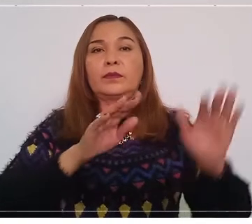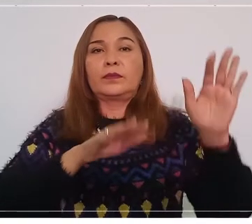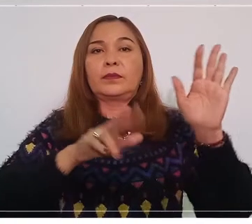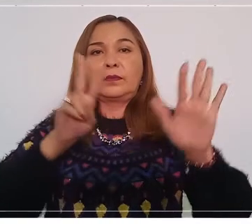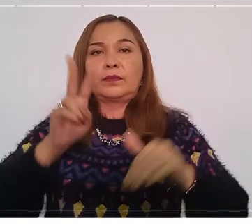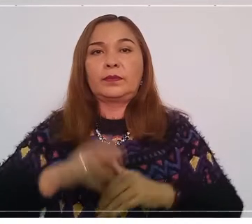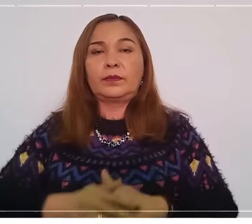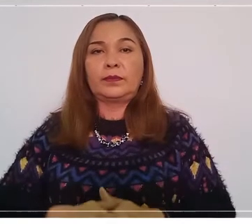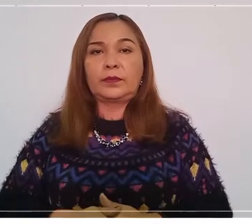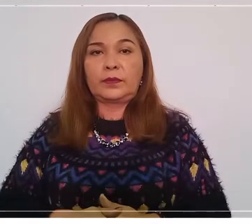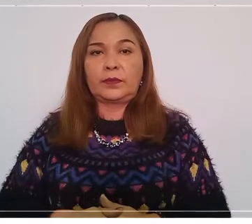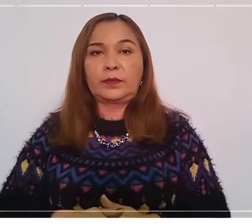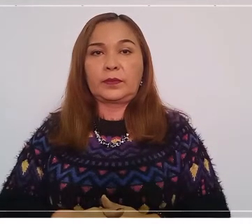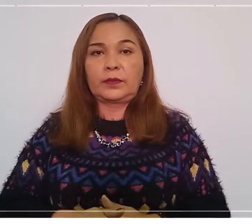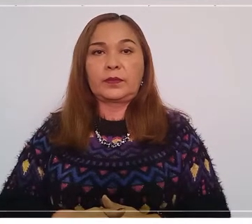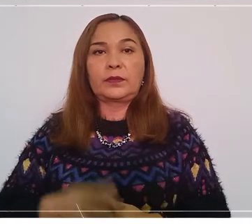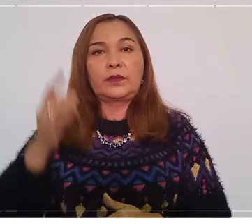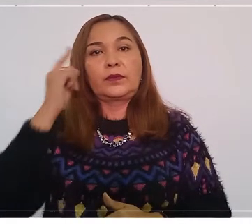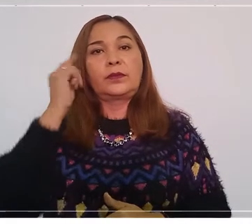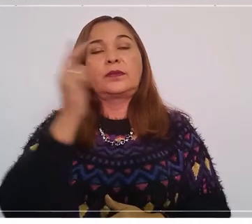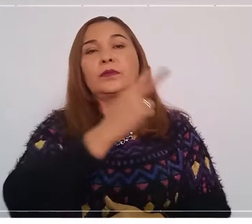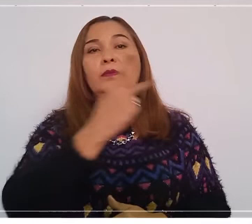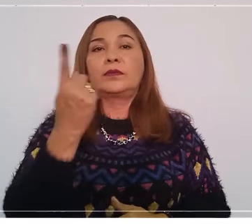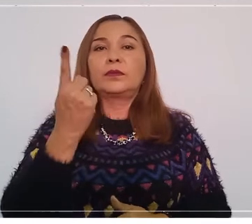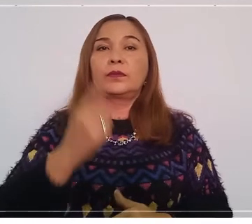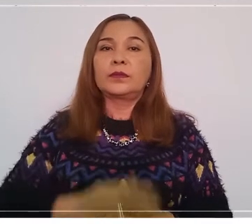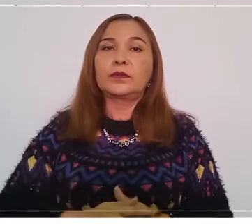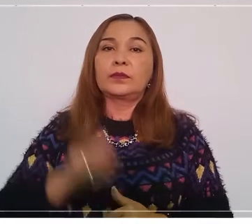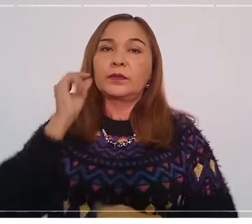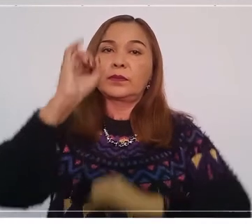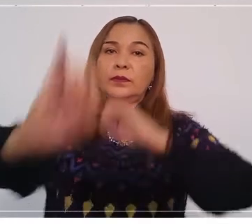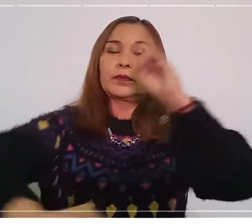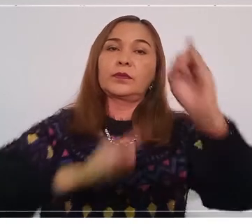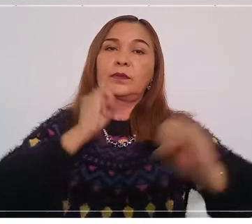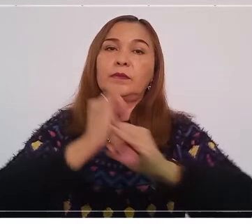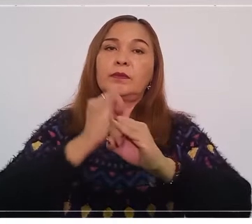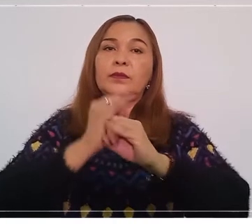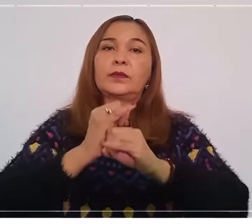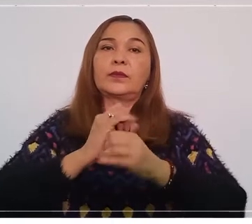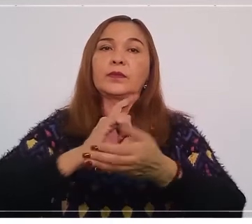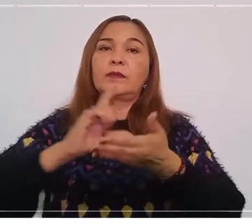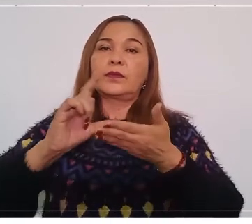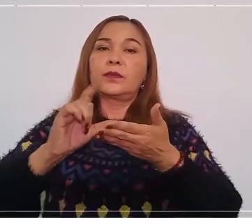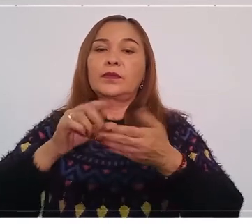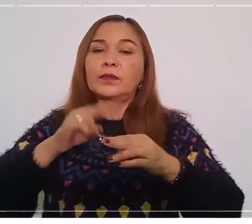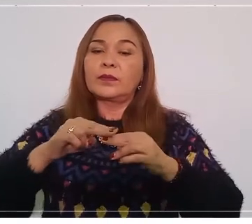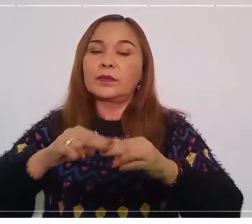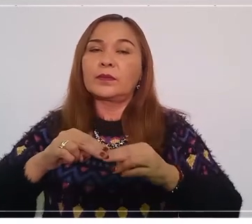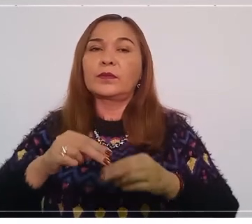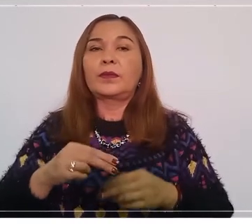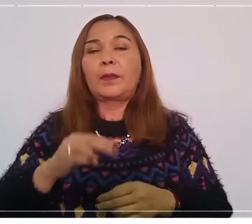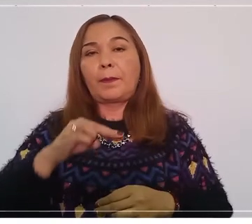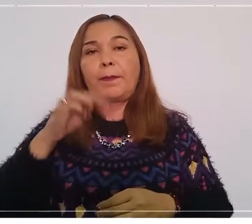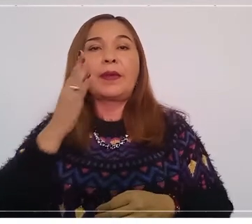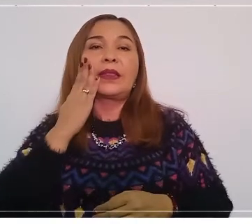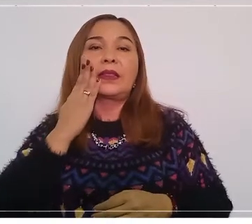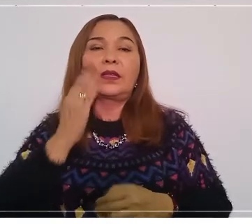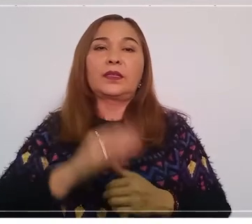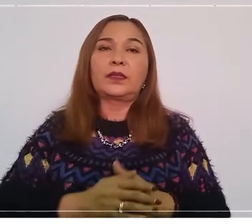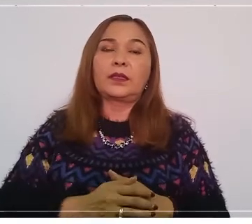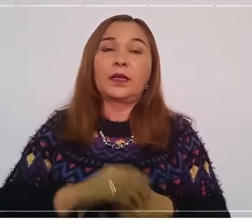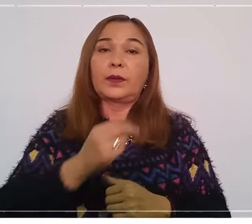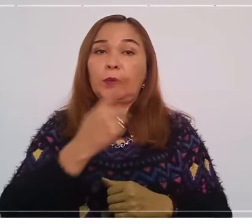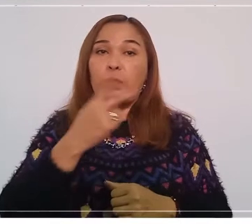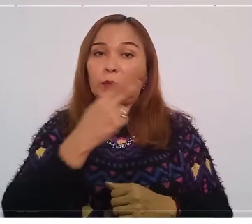1917 día 21 día internacional de la lengua materna 10